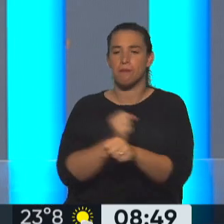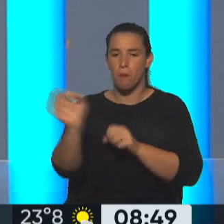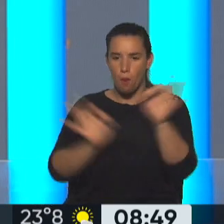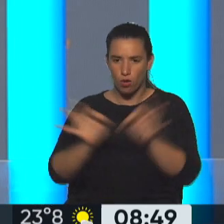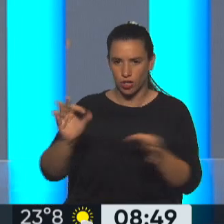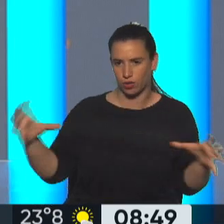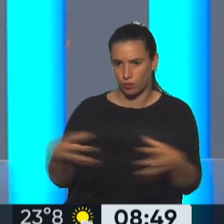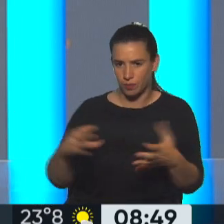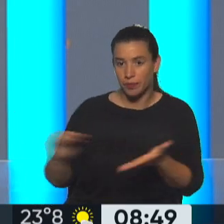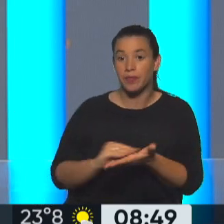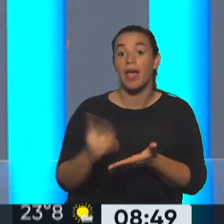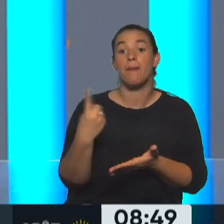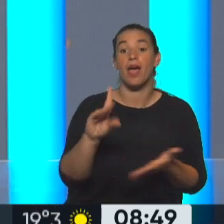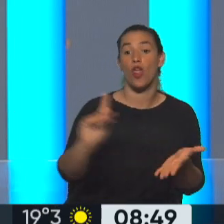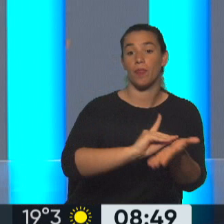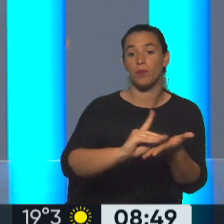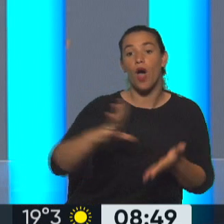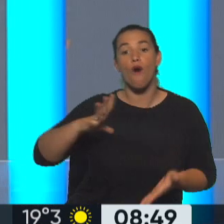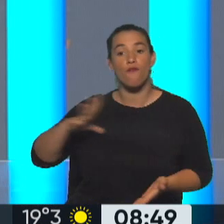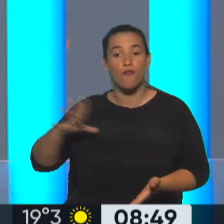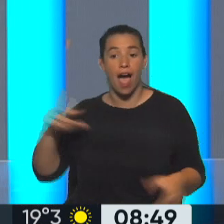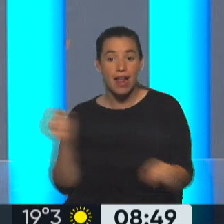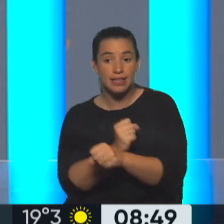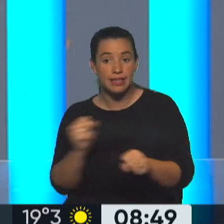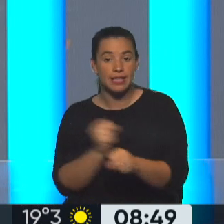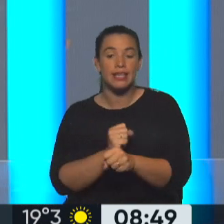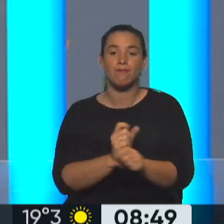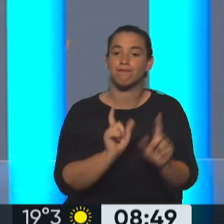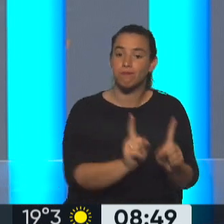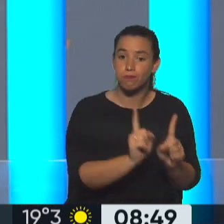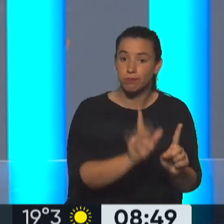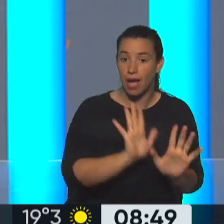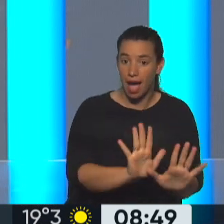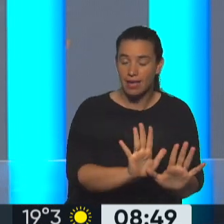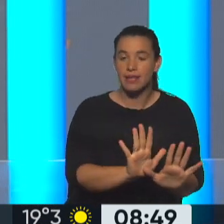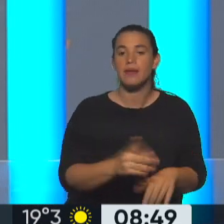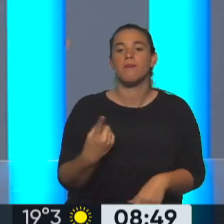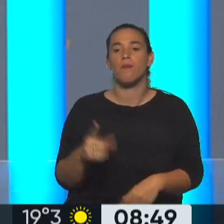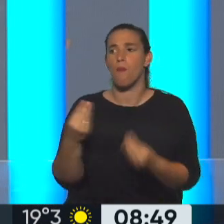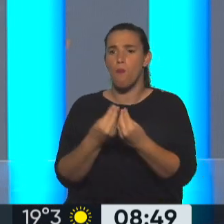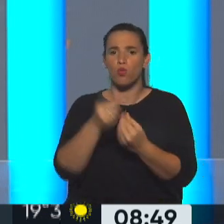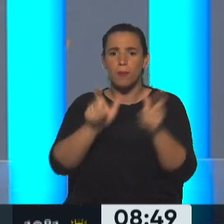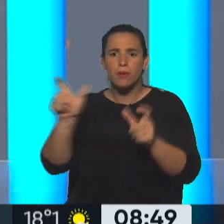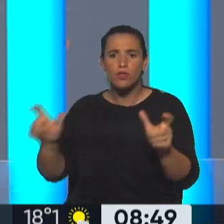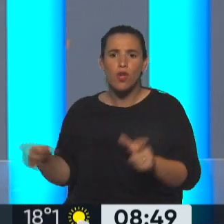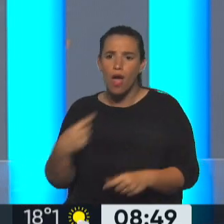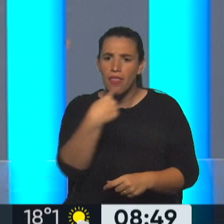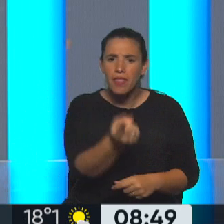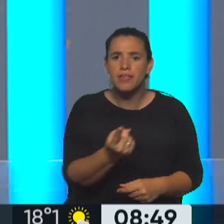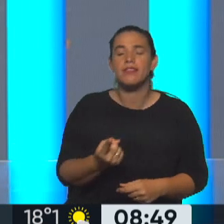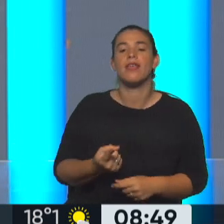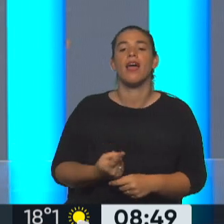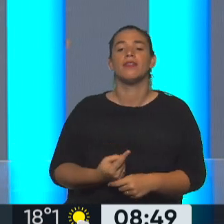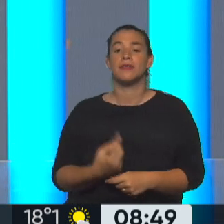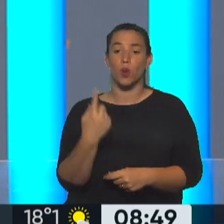en diputados falta la sanción final. Está en la Cámara de Diputados. Muchos señalaban que la posibilidad que el radicalismo tenga la